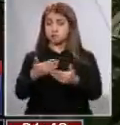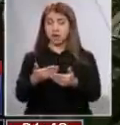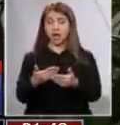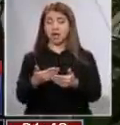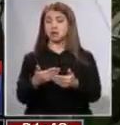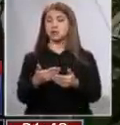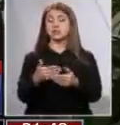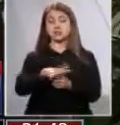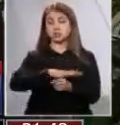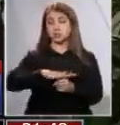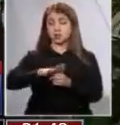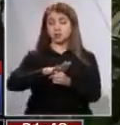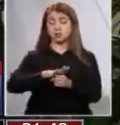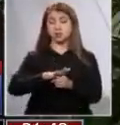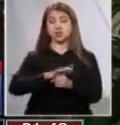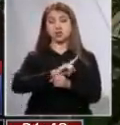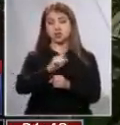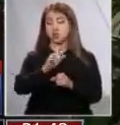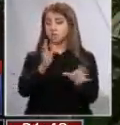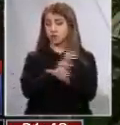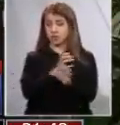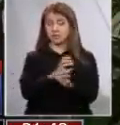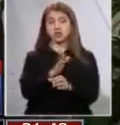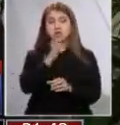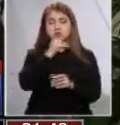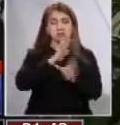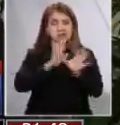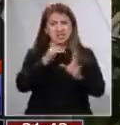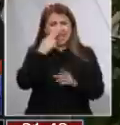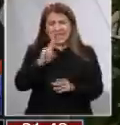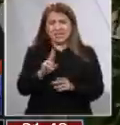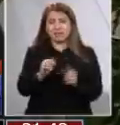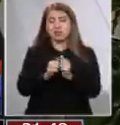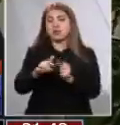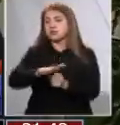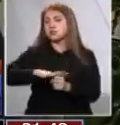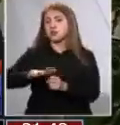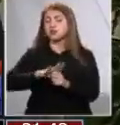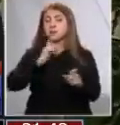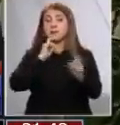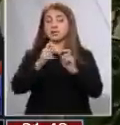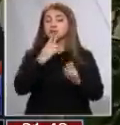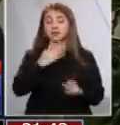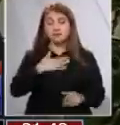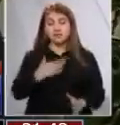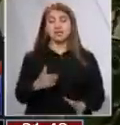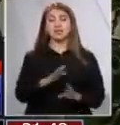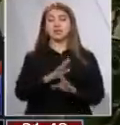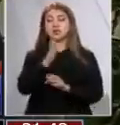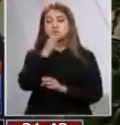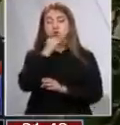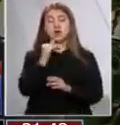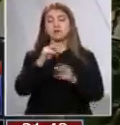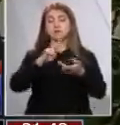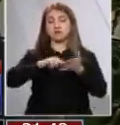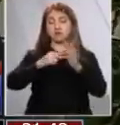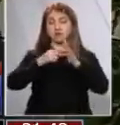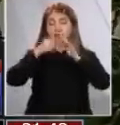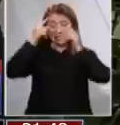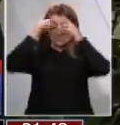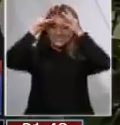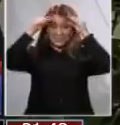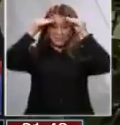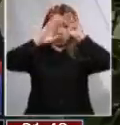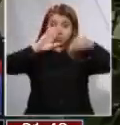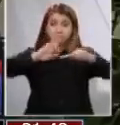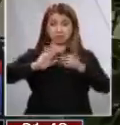estado dentro de una situación de no violencia, en que no tiene nada que ver con una situación de riesgo de vida ni con inviabilidad fetal, hay